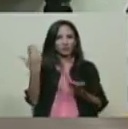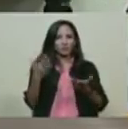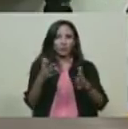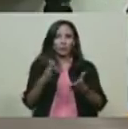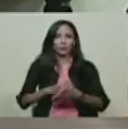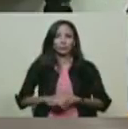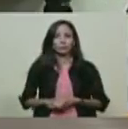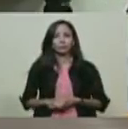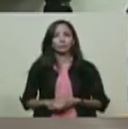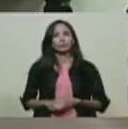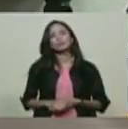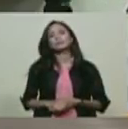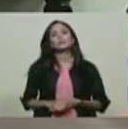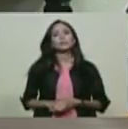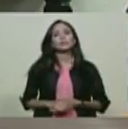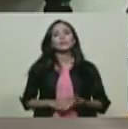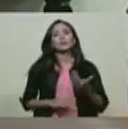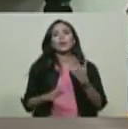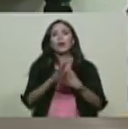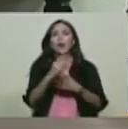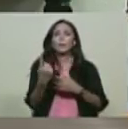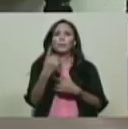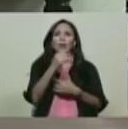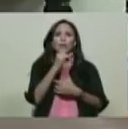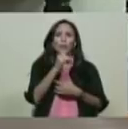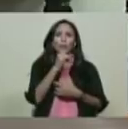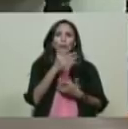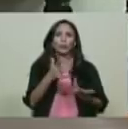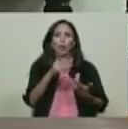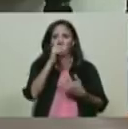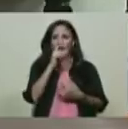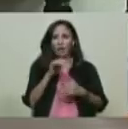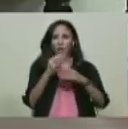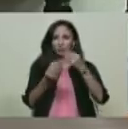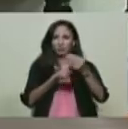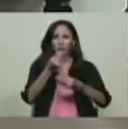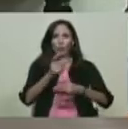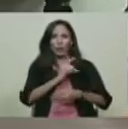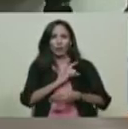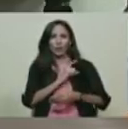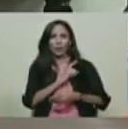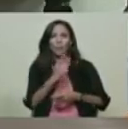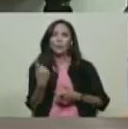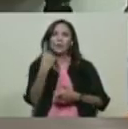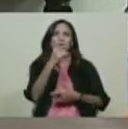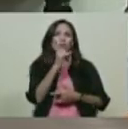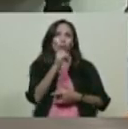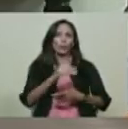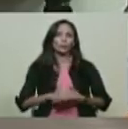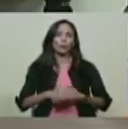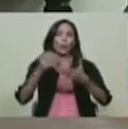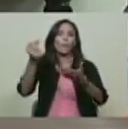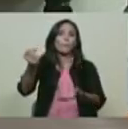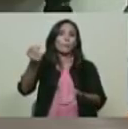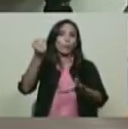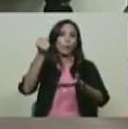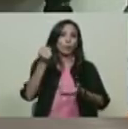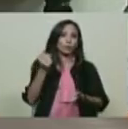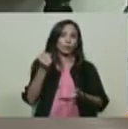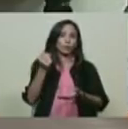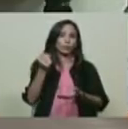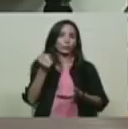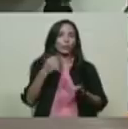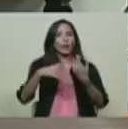yo en los primeros lanzamientos de este año lancé el bono